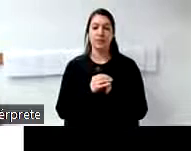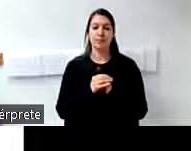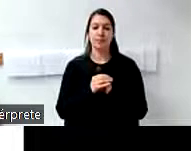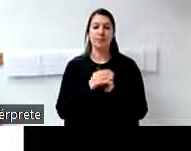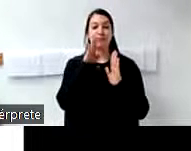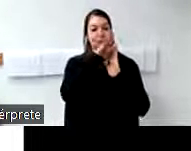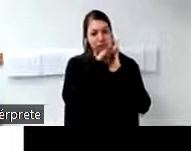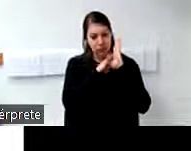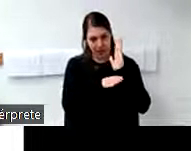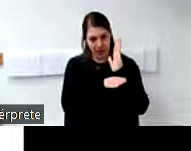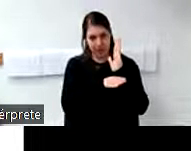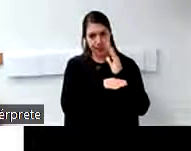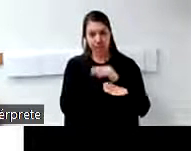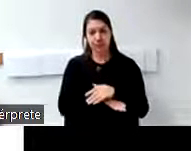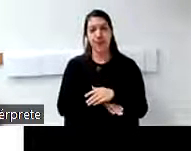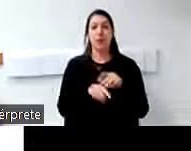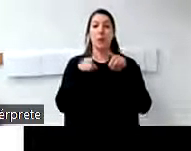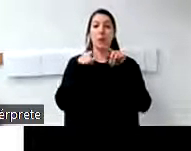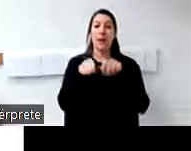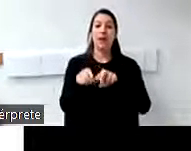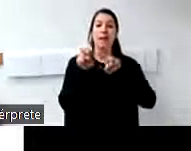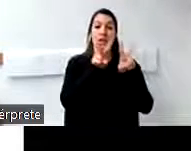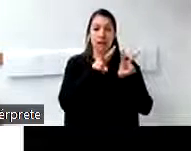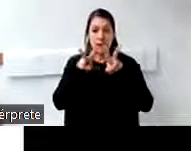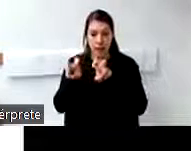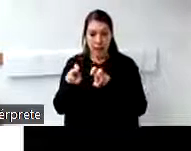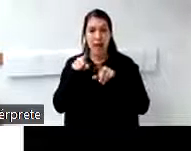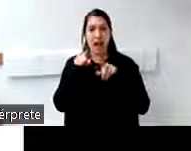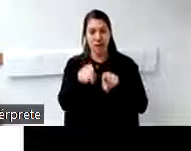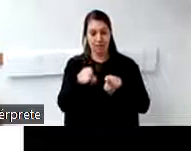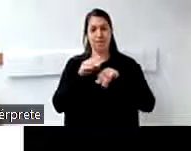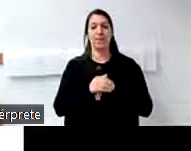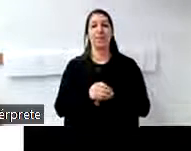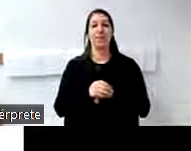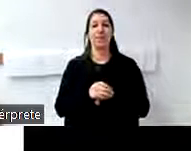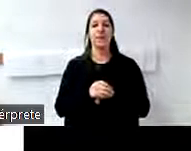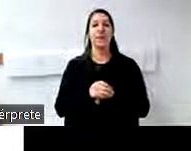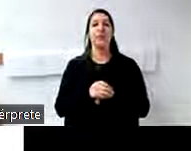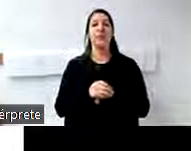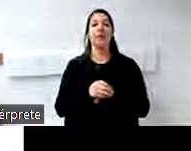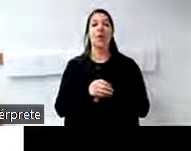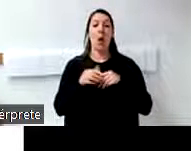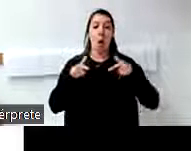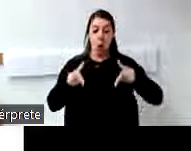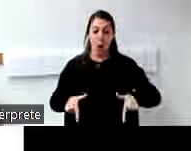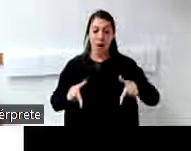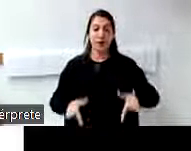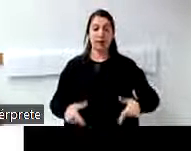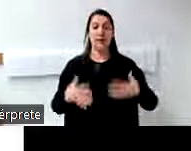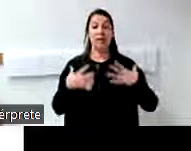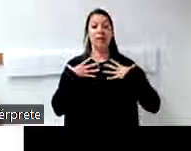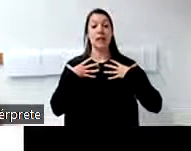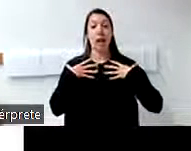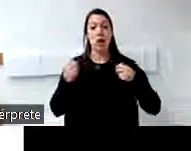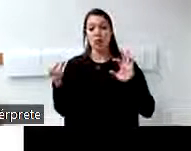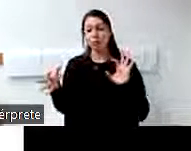a la guía. Esta parte acá. Desde el Ministerio de Salud, junto con el Ministerio